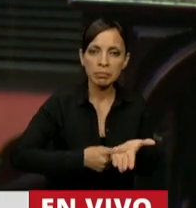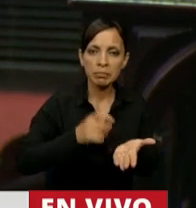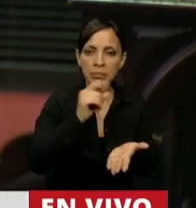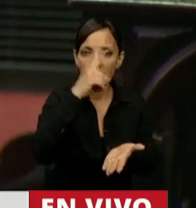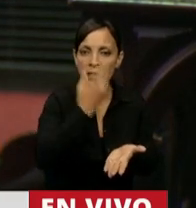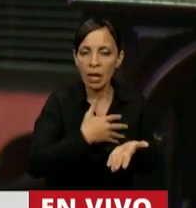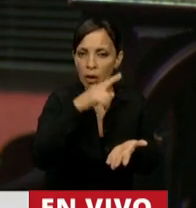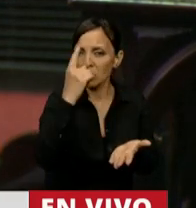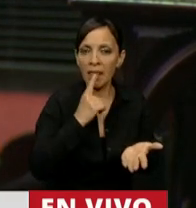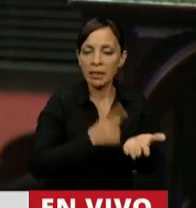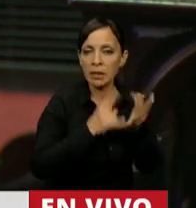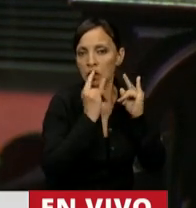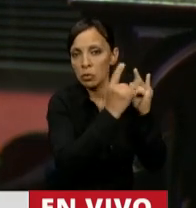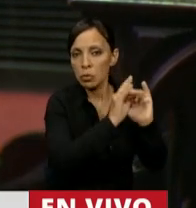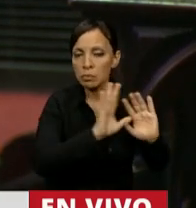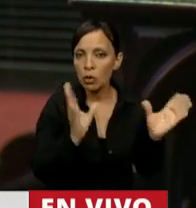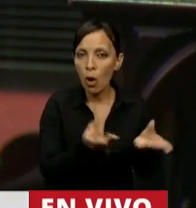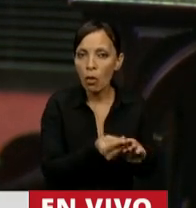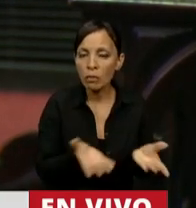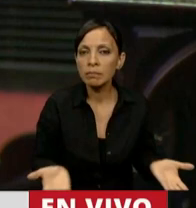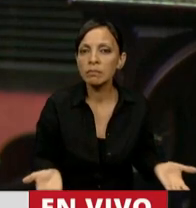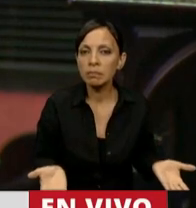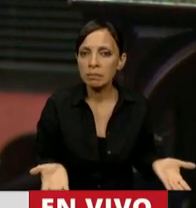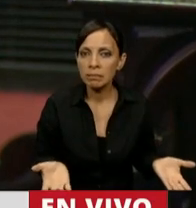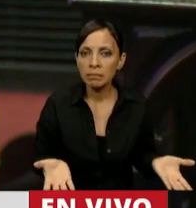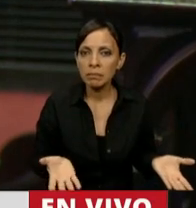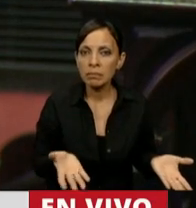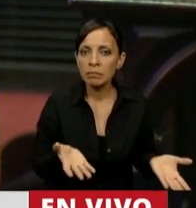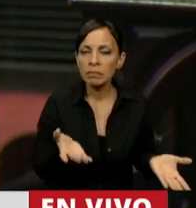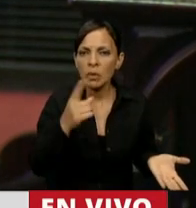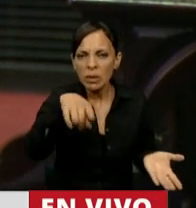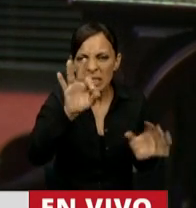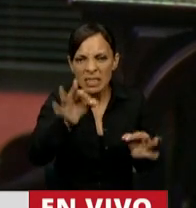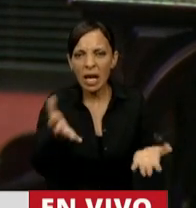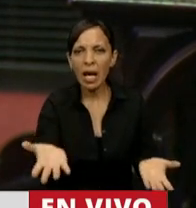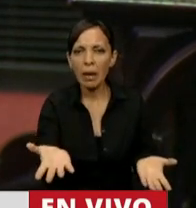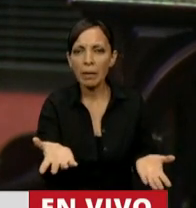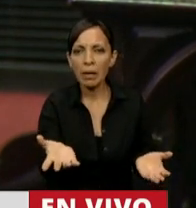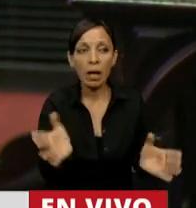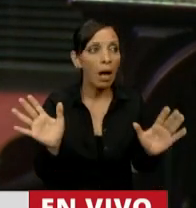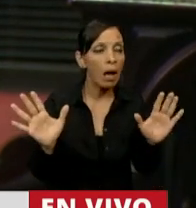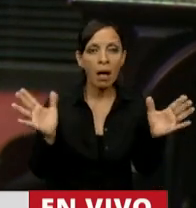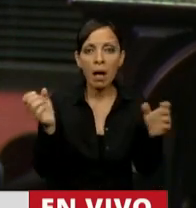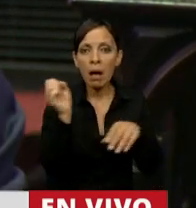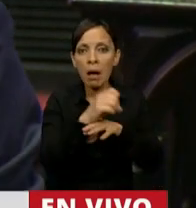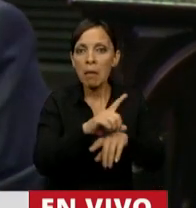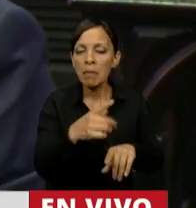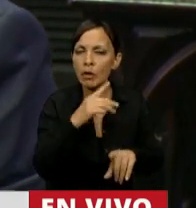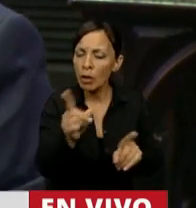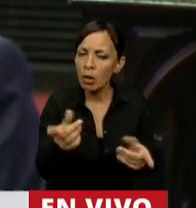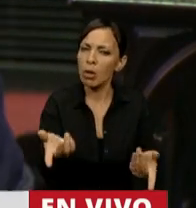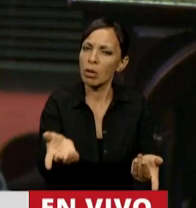Nacional. Lo saben, no miren para otro lado, llamen a las cosas por su